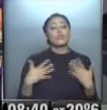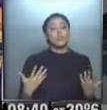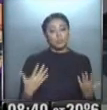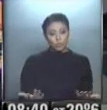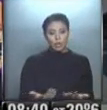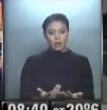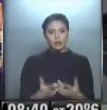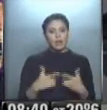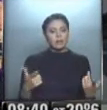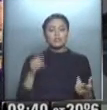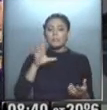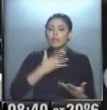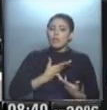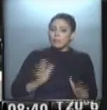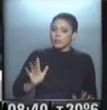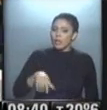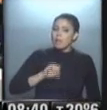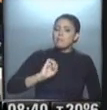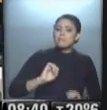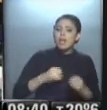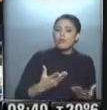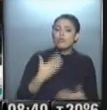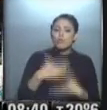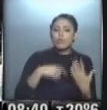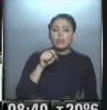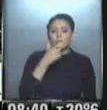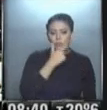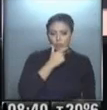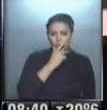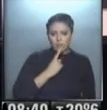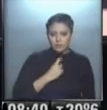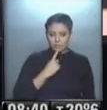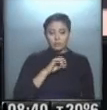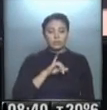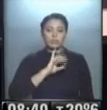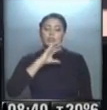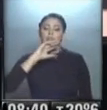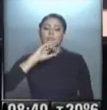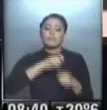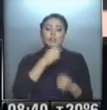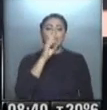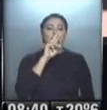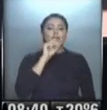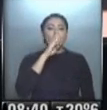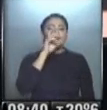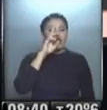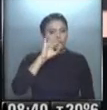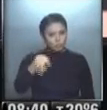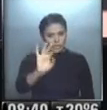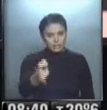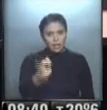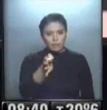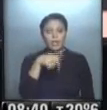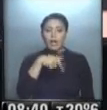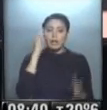Afortunadamente, Patricia, fue tan solo un susto para el mejor jugador de River en lo que va el semestre, ¿no? Una contractura que sufrió Barovero. Sabemos que,